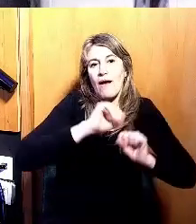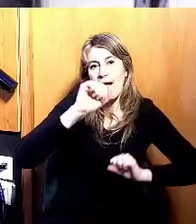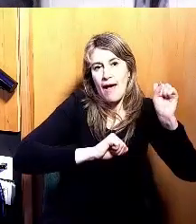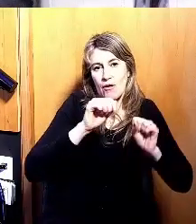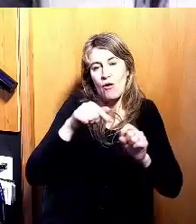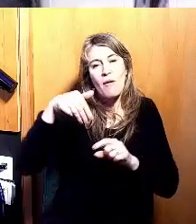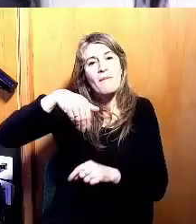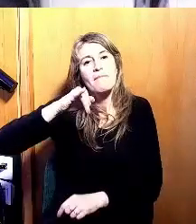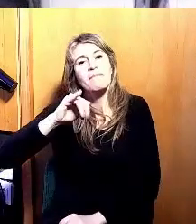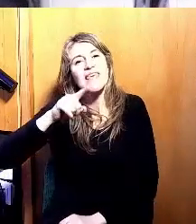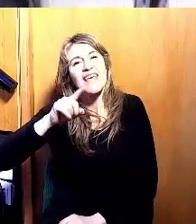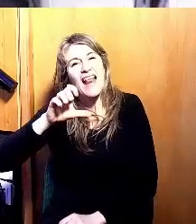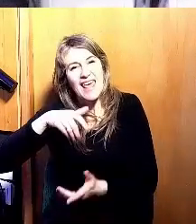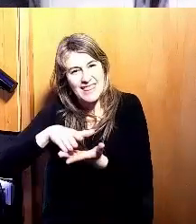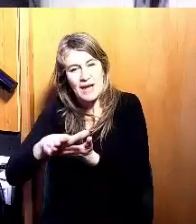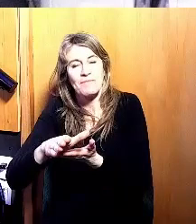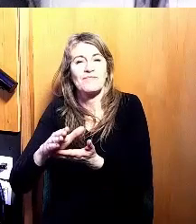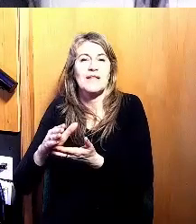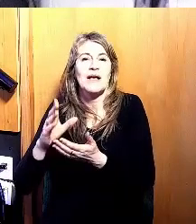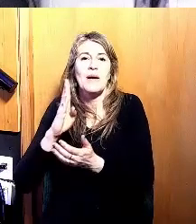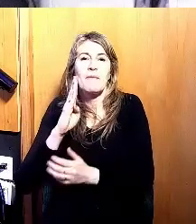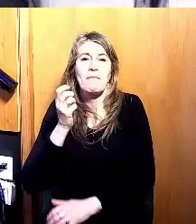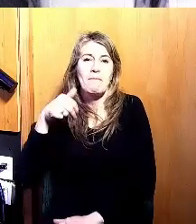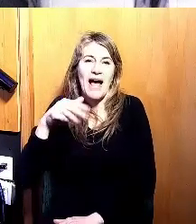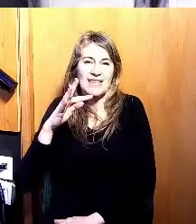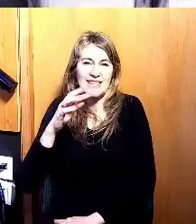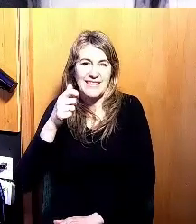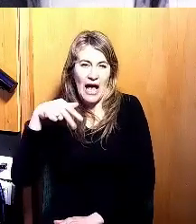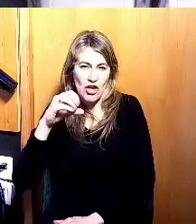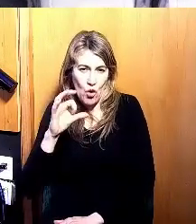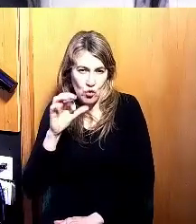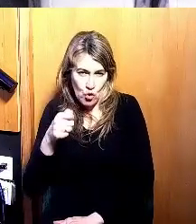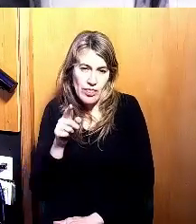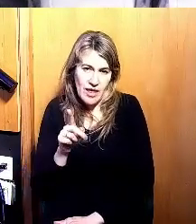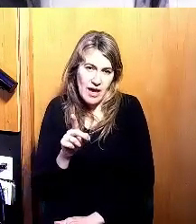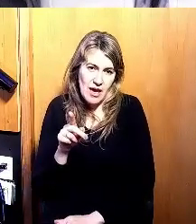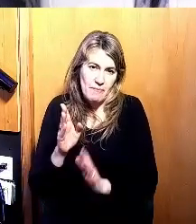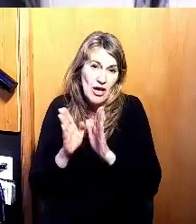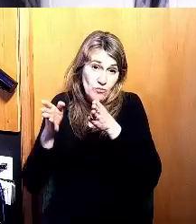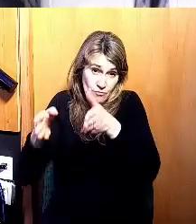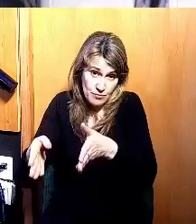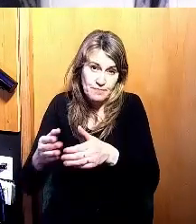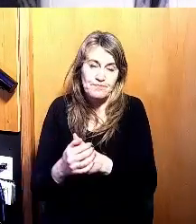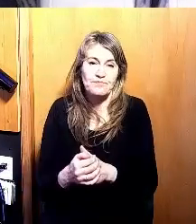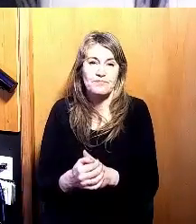Pantanoso, que ahora las vamos a ver con más detalle, haciendo un acercamiento al mapa,